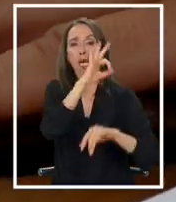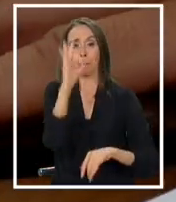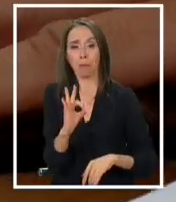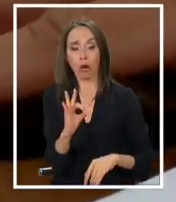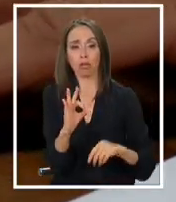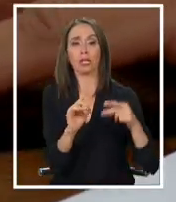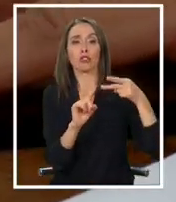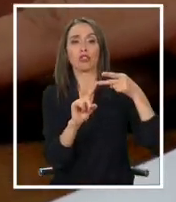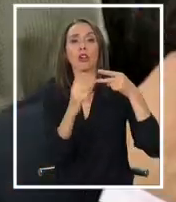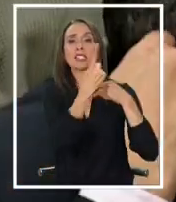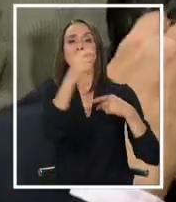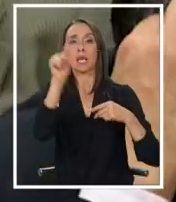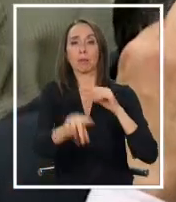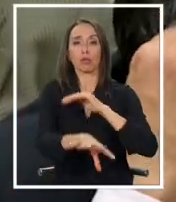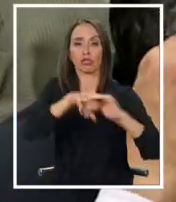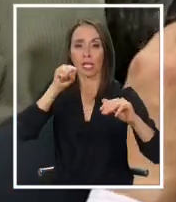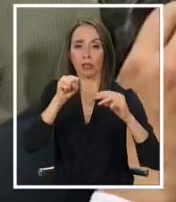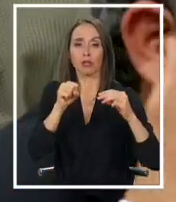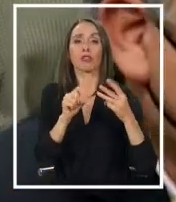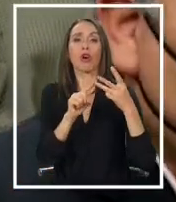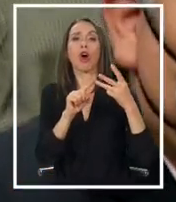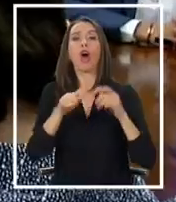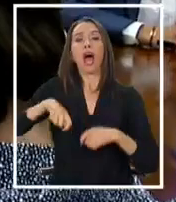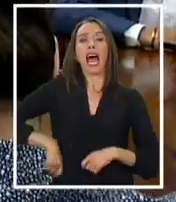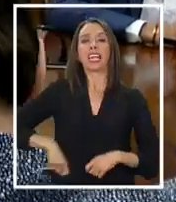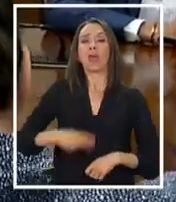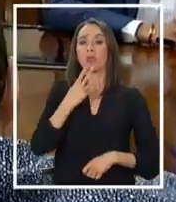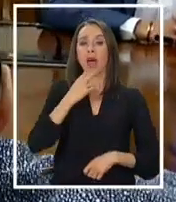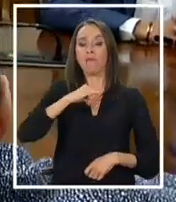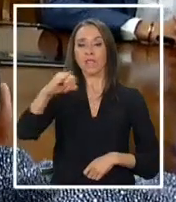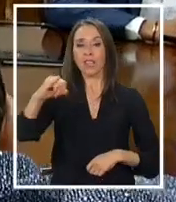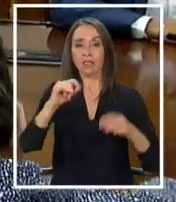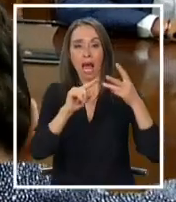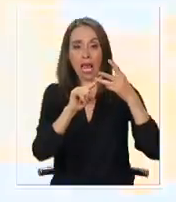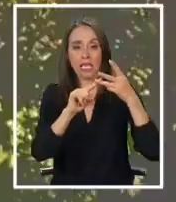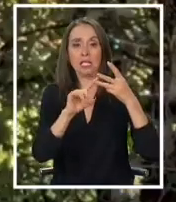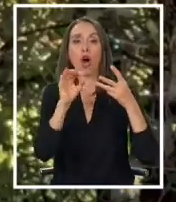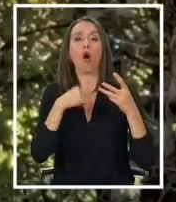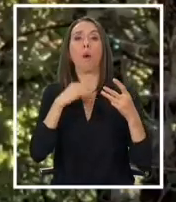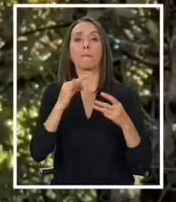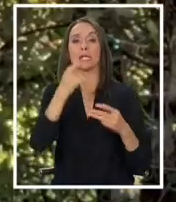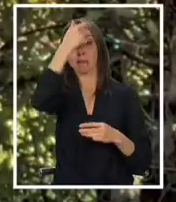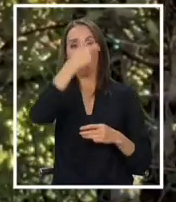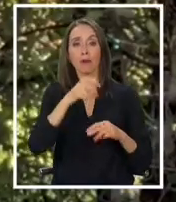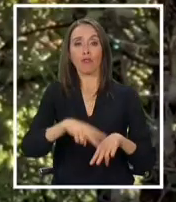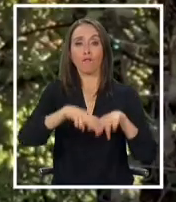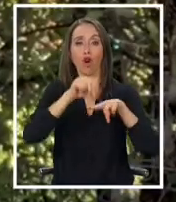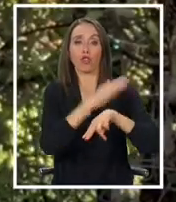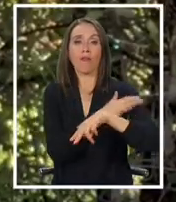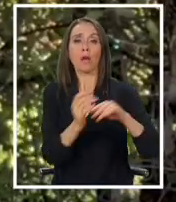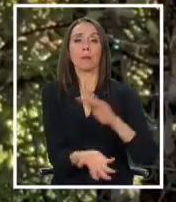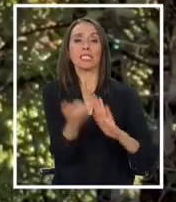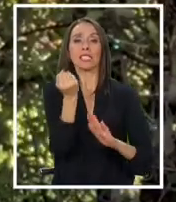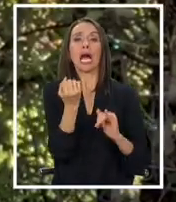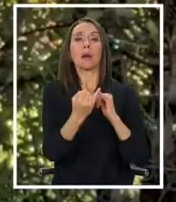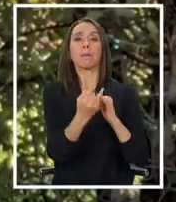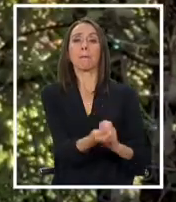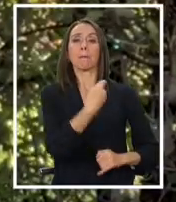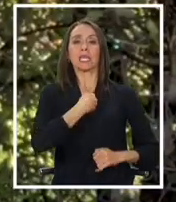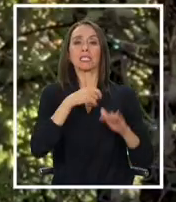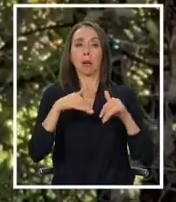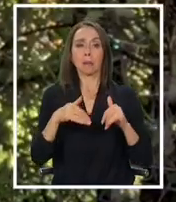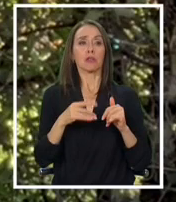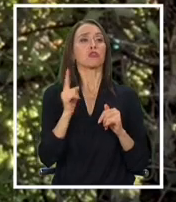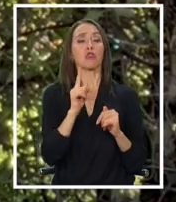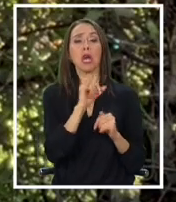10%, otro del 100%, rentas vitalicias y también autopréstamos. No me parece serio ni responsable seguir presentando